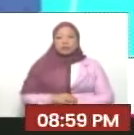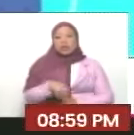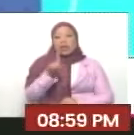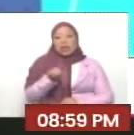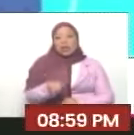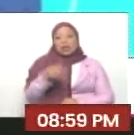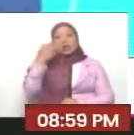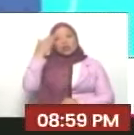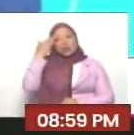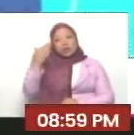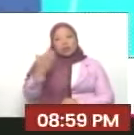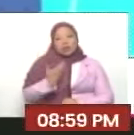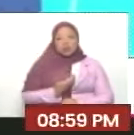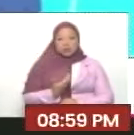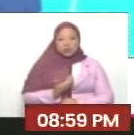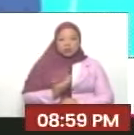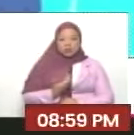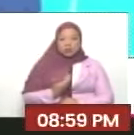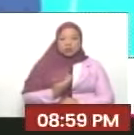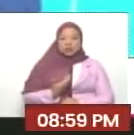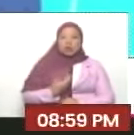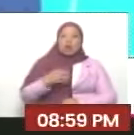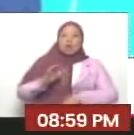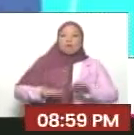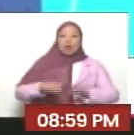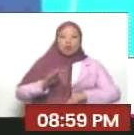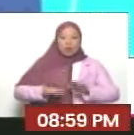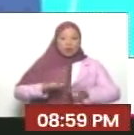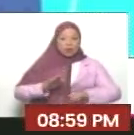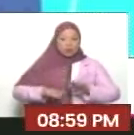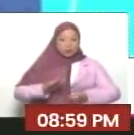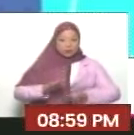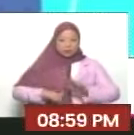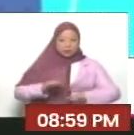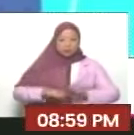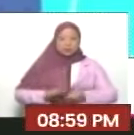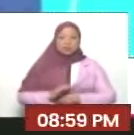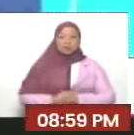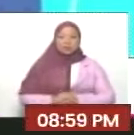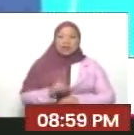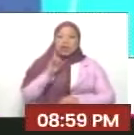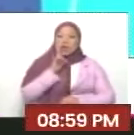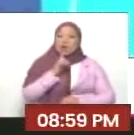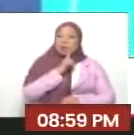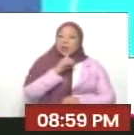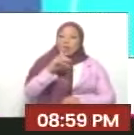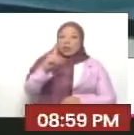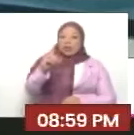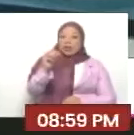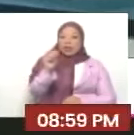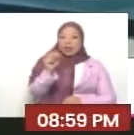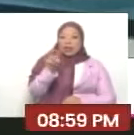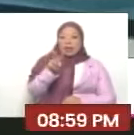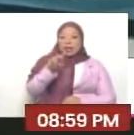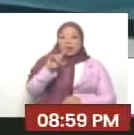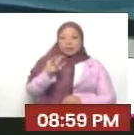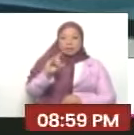También quiero saludar al alcalde de San José de Barlovento, David Antonio Sojo.